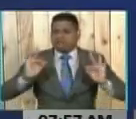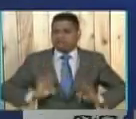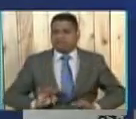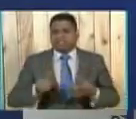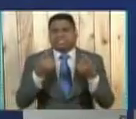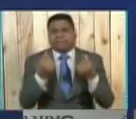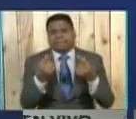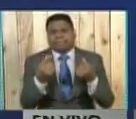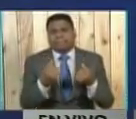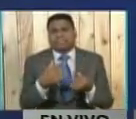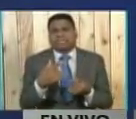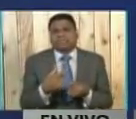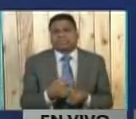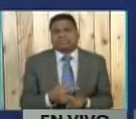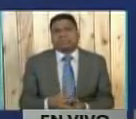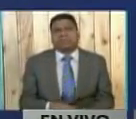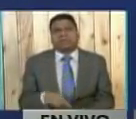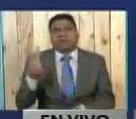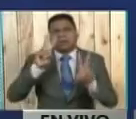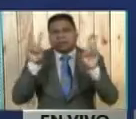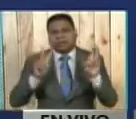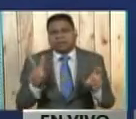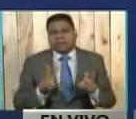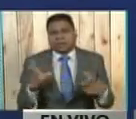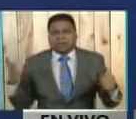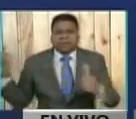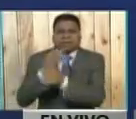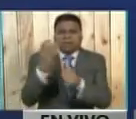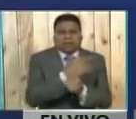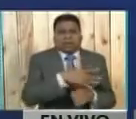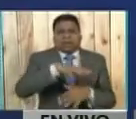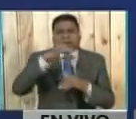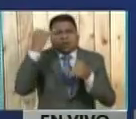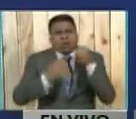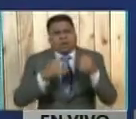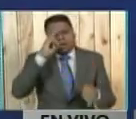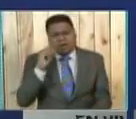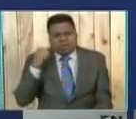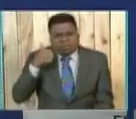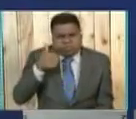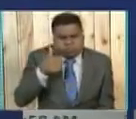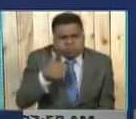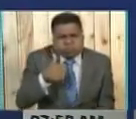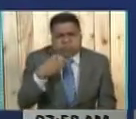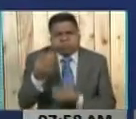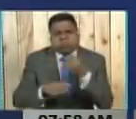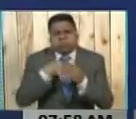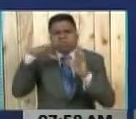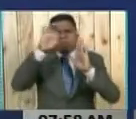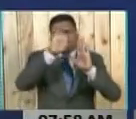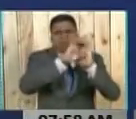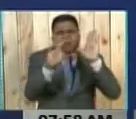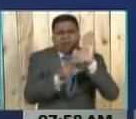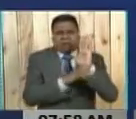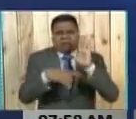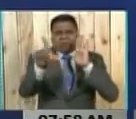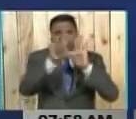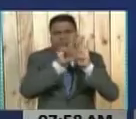financiera. Venezuela ha logrado en los últimos años establecer un marco constitucional y